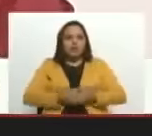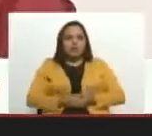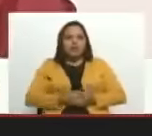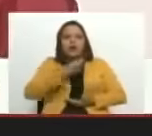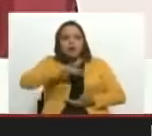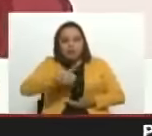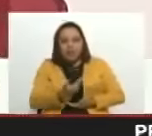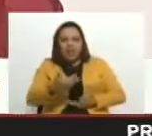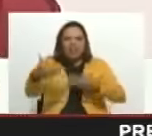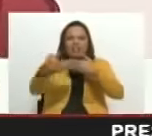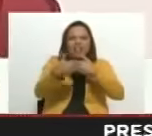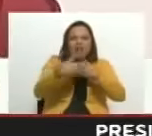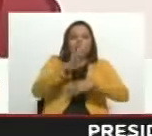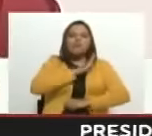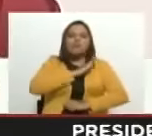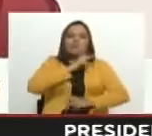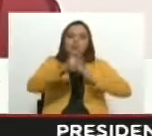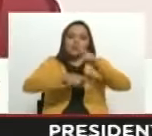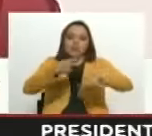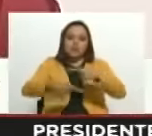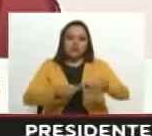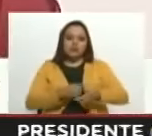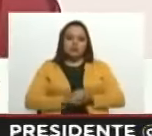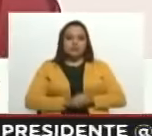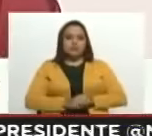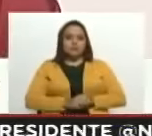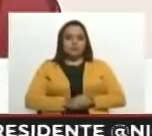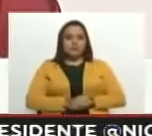atacar su propio proceso.